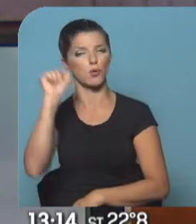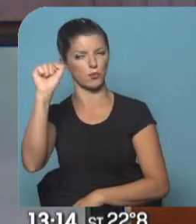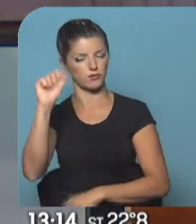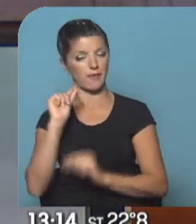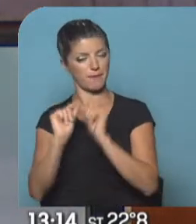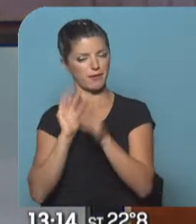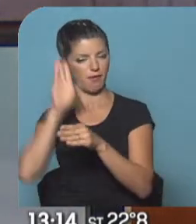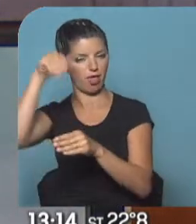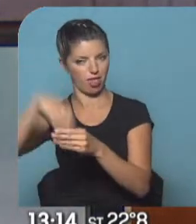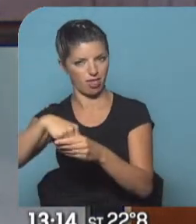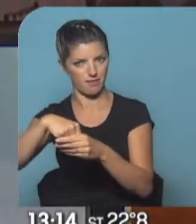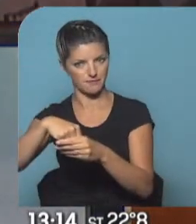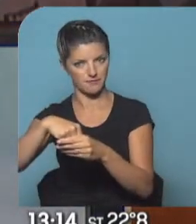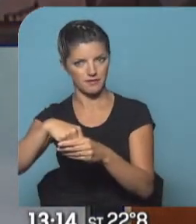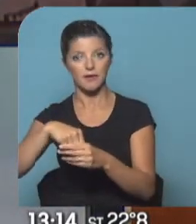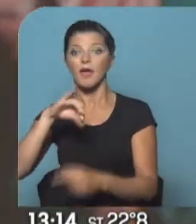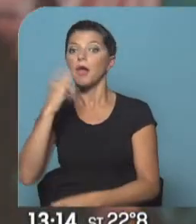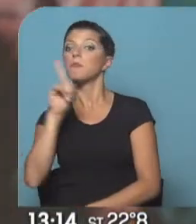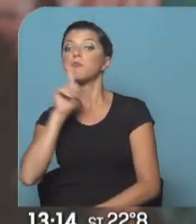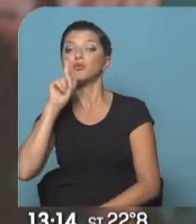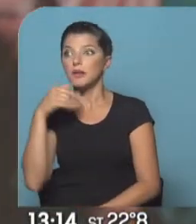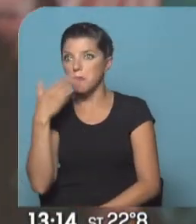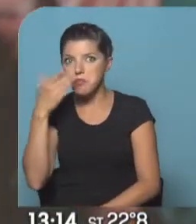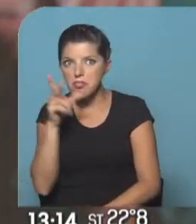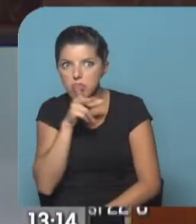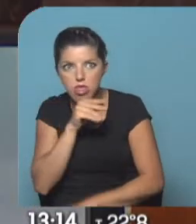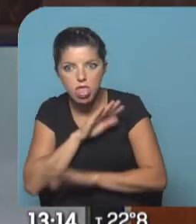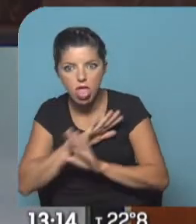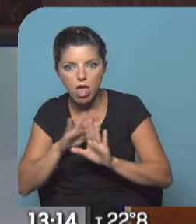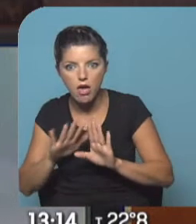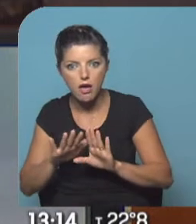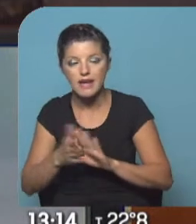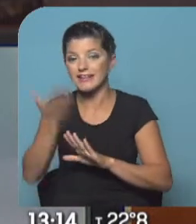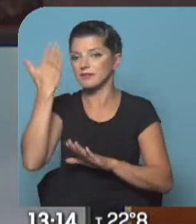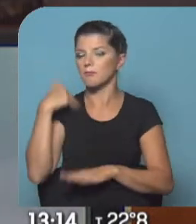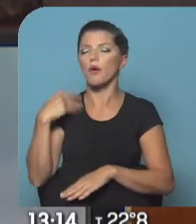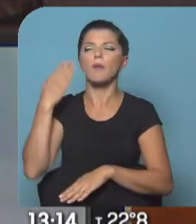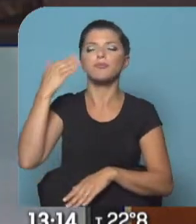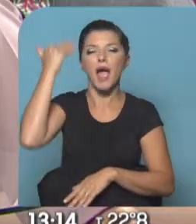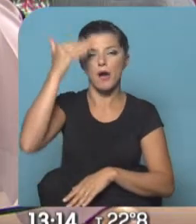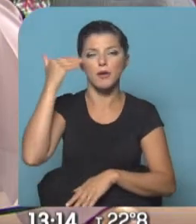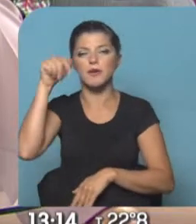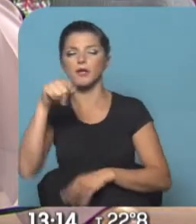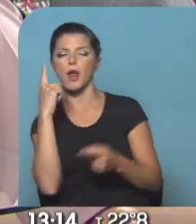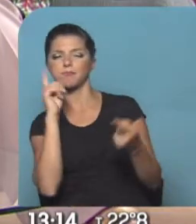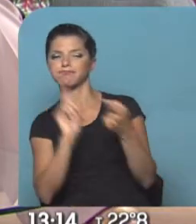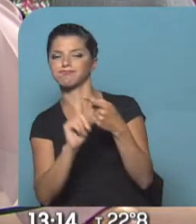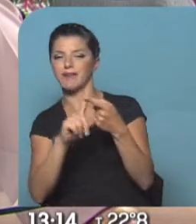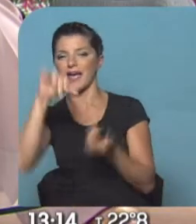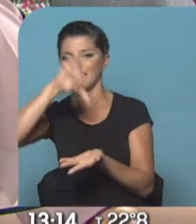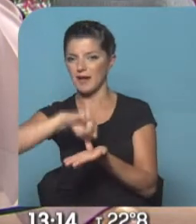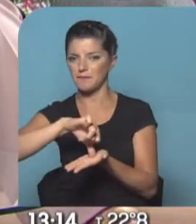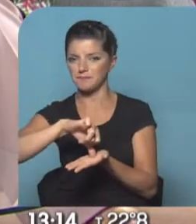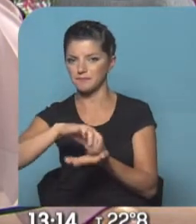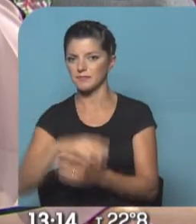fuerza. Es muy interesante ver que Putin no dijo nada de esto. Y hace poco se acercó a Arabia Saudita y está cerca de Irán. Me parece que está esperando